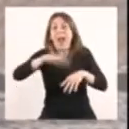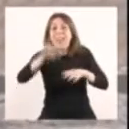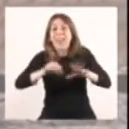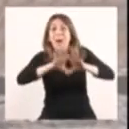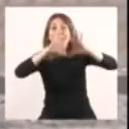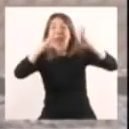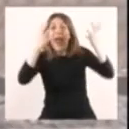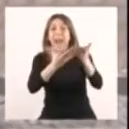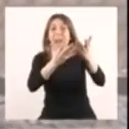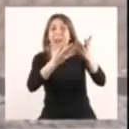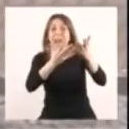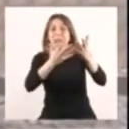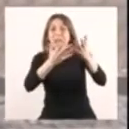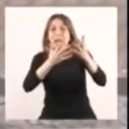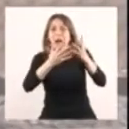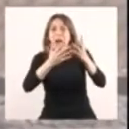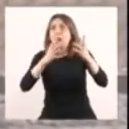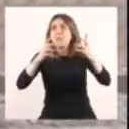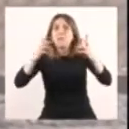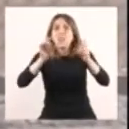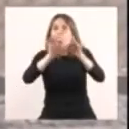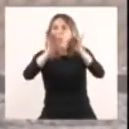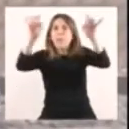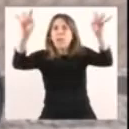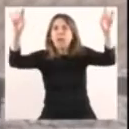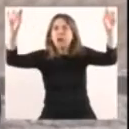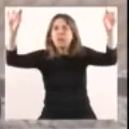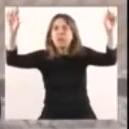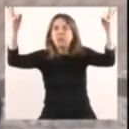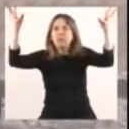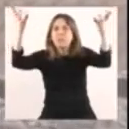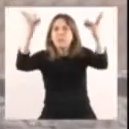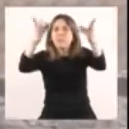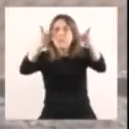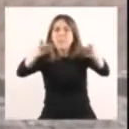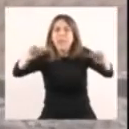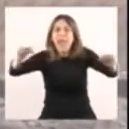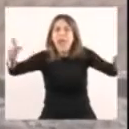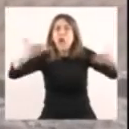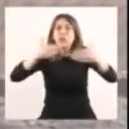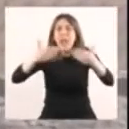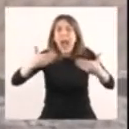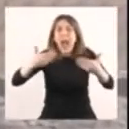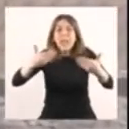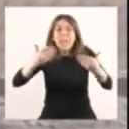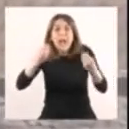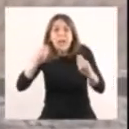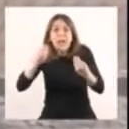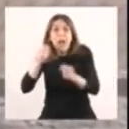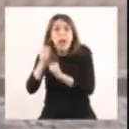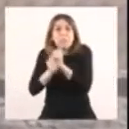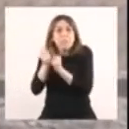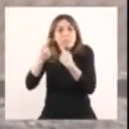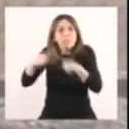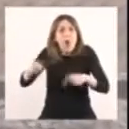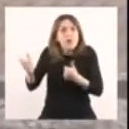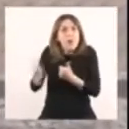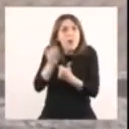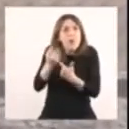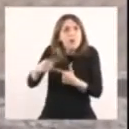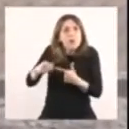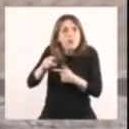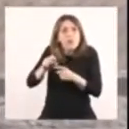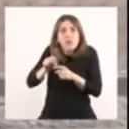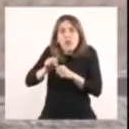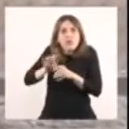Poder seguir disfrutando de la energía, pero generar esa energía con mecanismos menos contaminantes que los que hemos tenido hasta ahora.